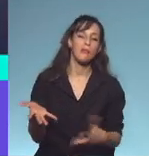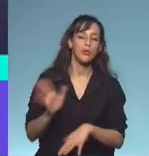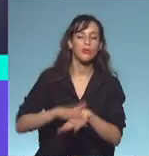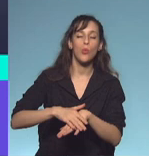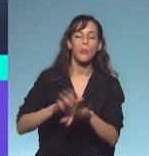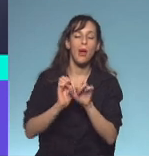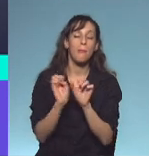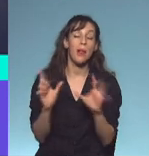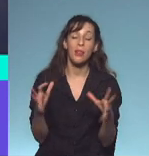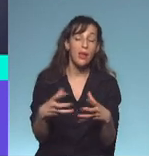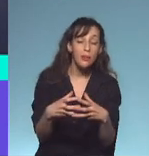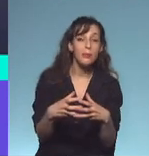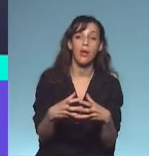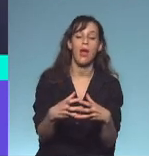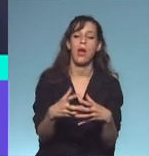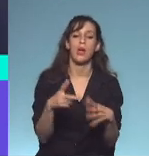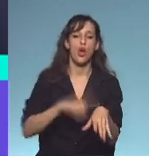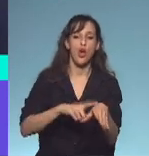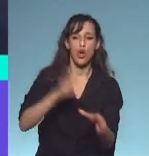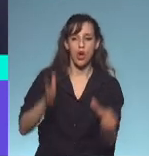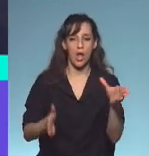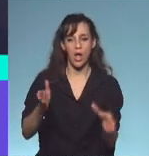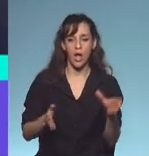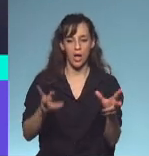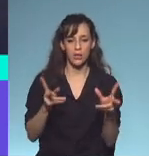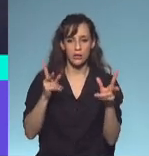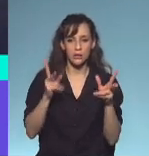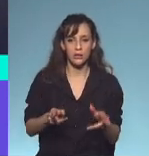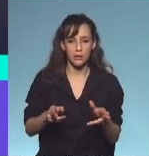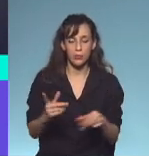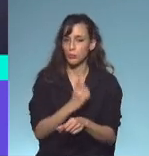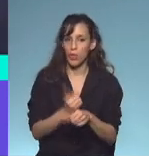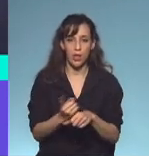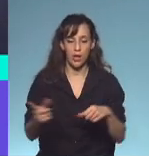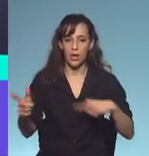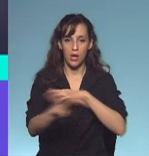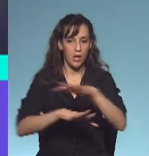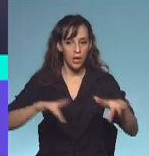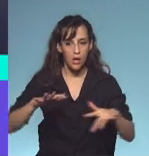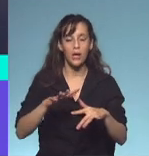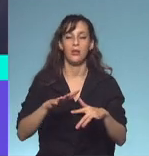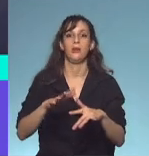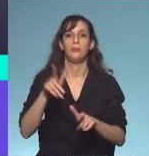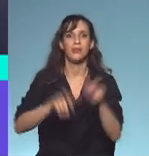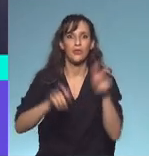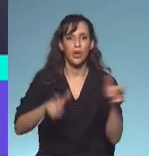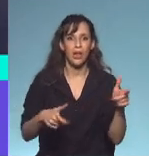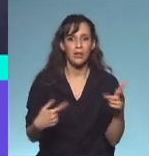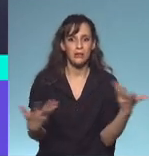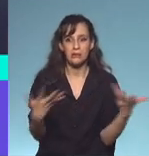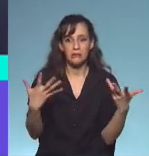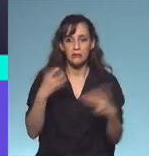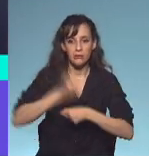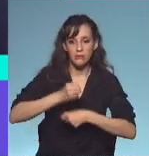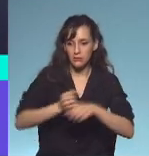pandemia y las restricciones horarios están afectando la posibilidad de trabajar de muchos sectores, y por eso